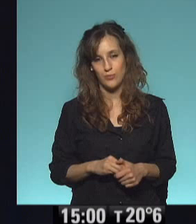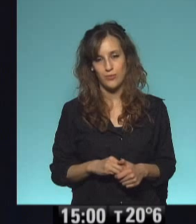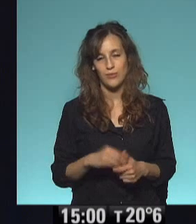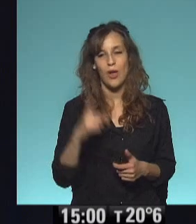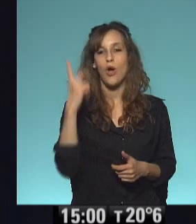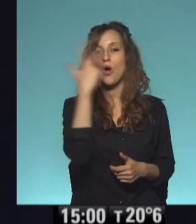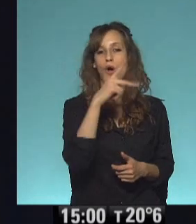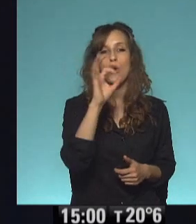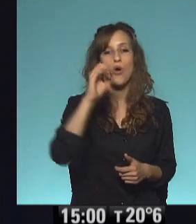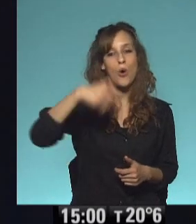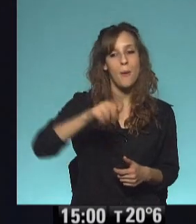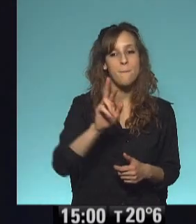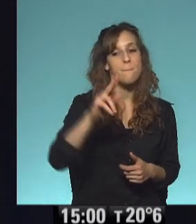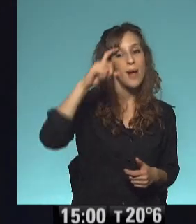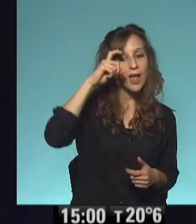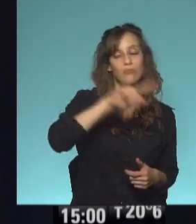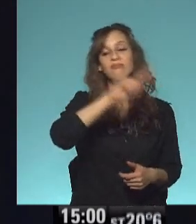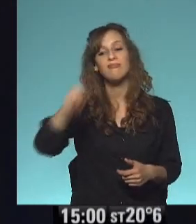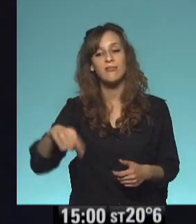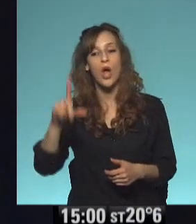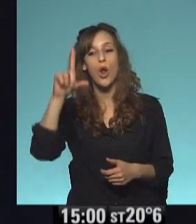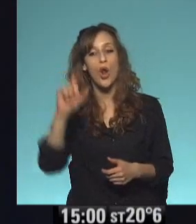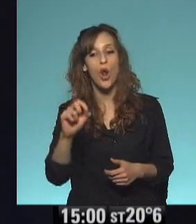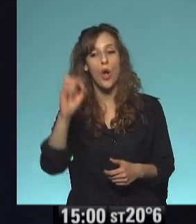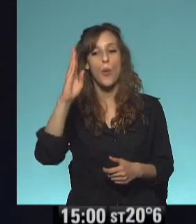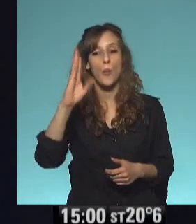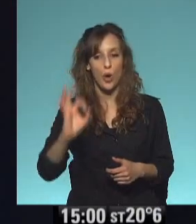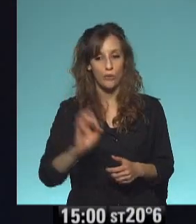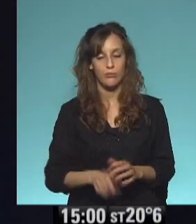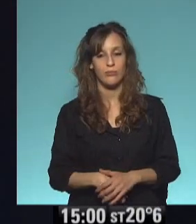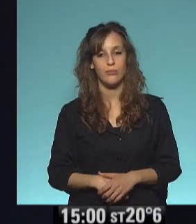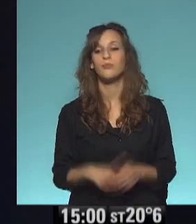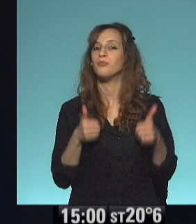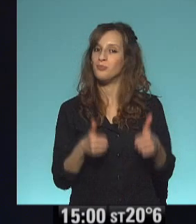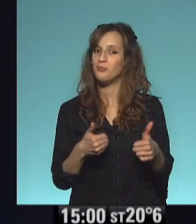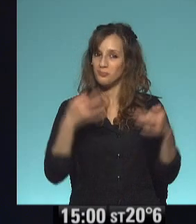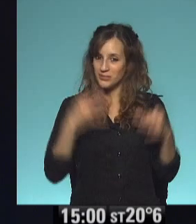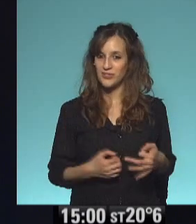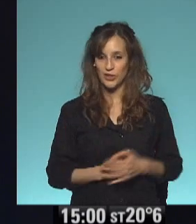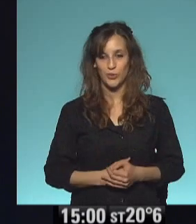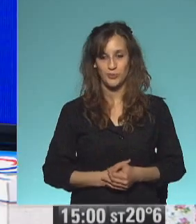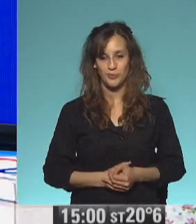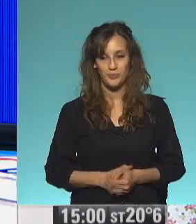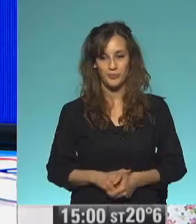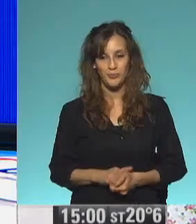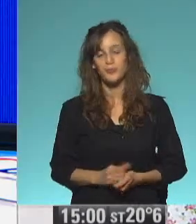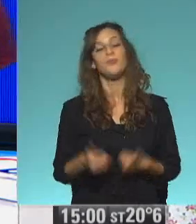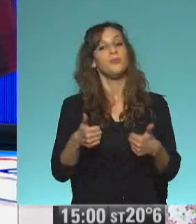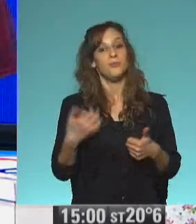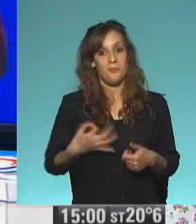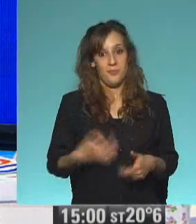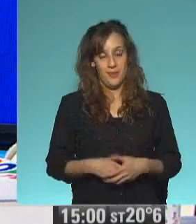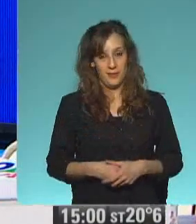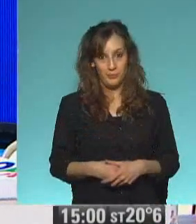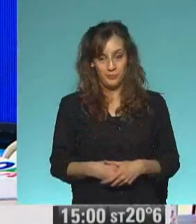Hombre y lobo. Perfecto. Ahí está. Muy bien. Qué linda. Qué linda la actividad. Buenísimo.